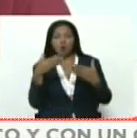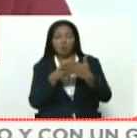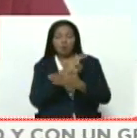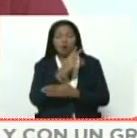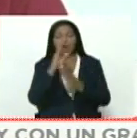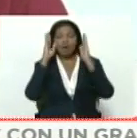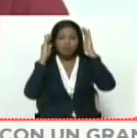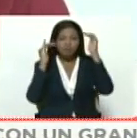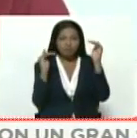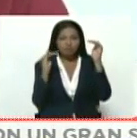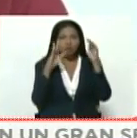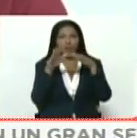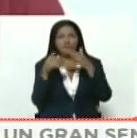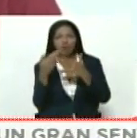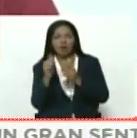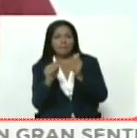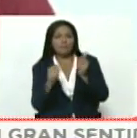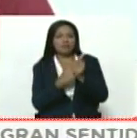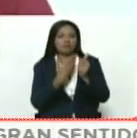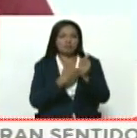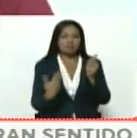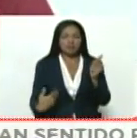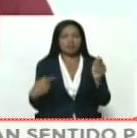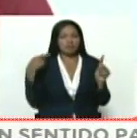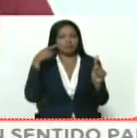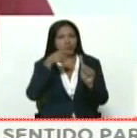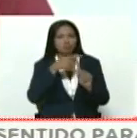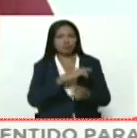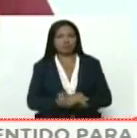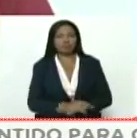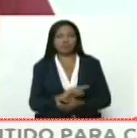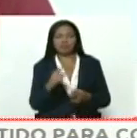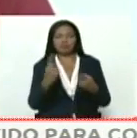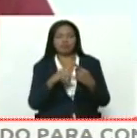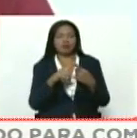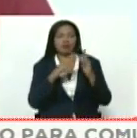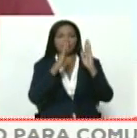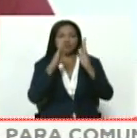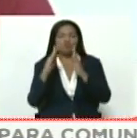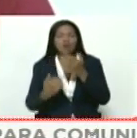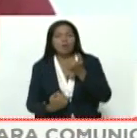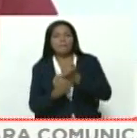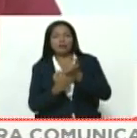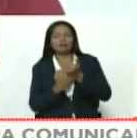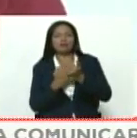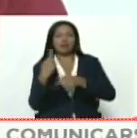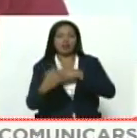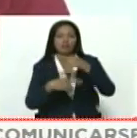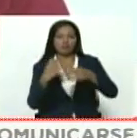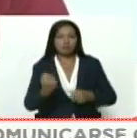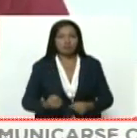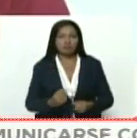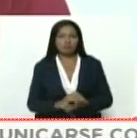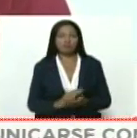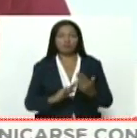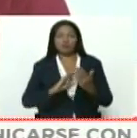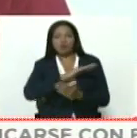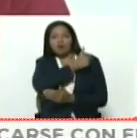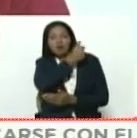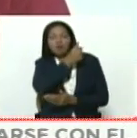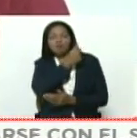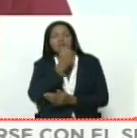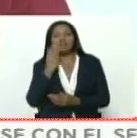atención que ha definido la vicepresidencia. La primera es la estructura de base de la revolución, los jefes de